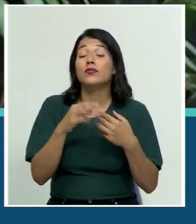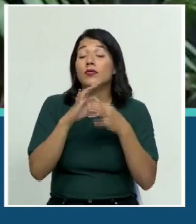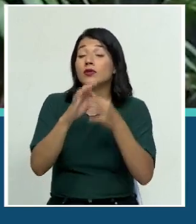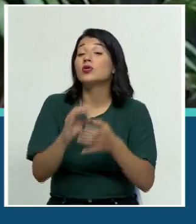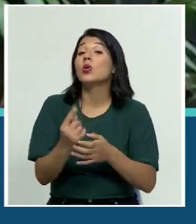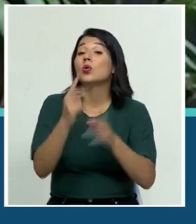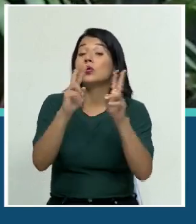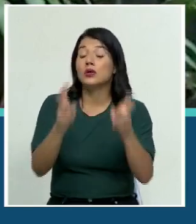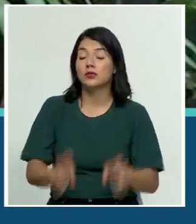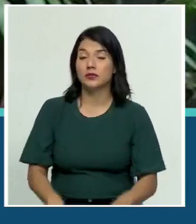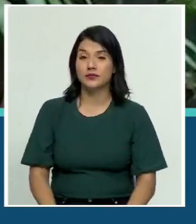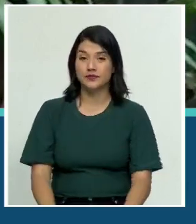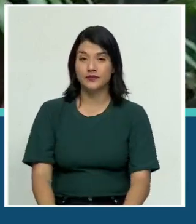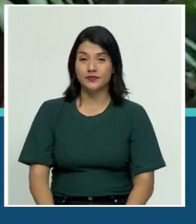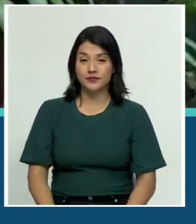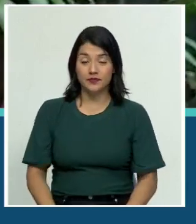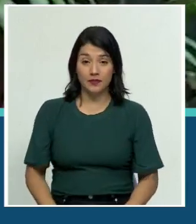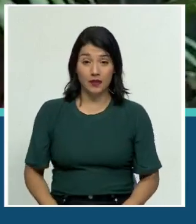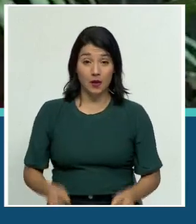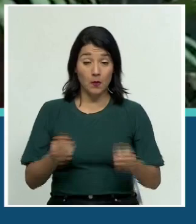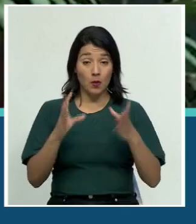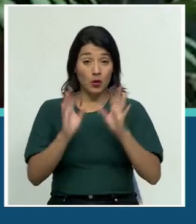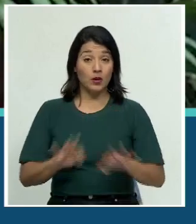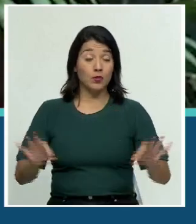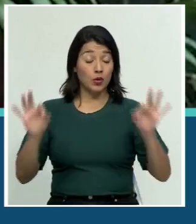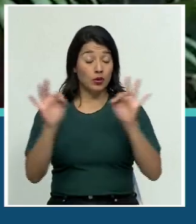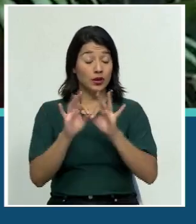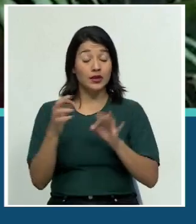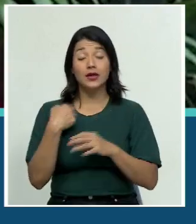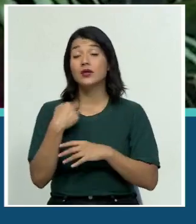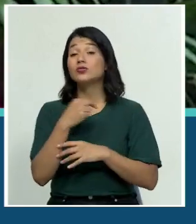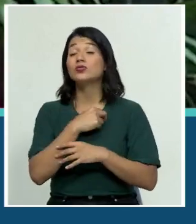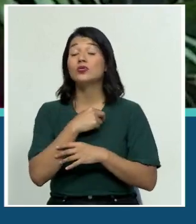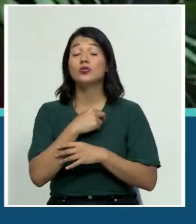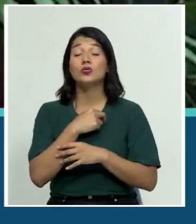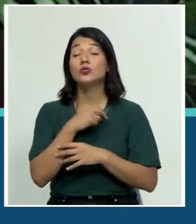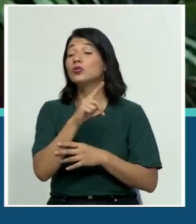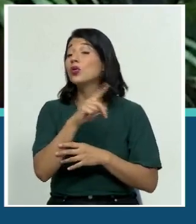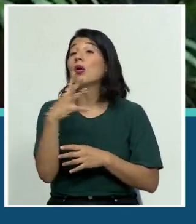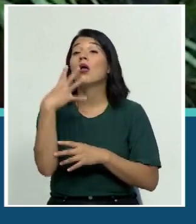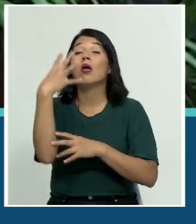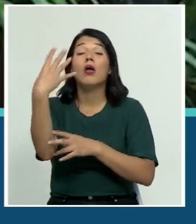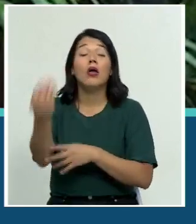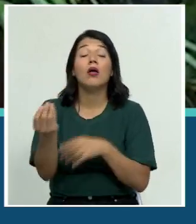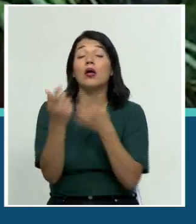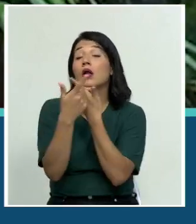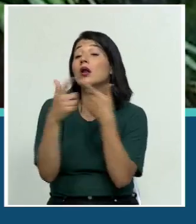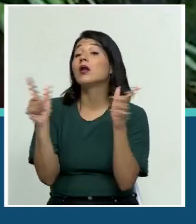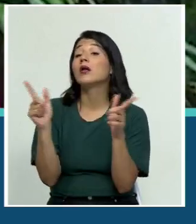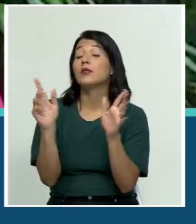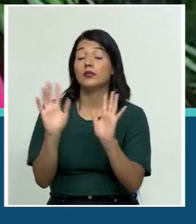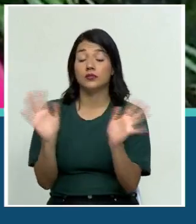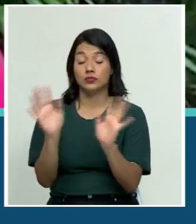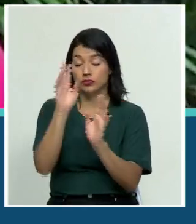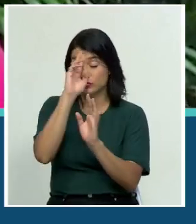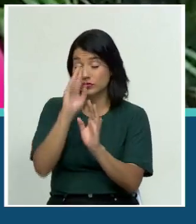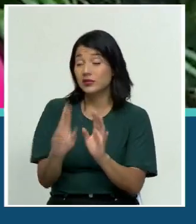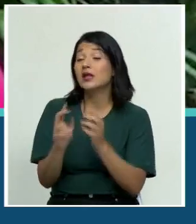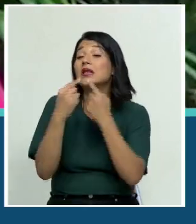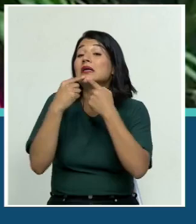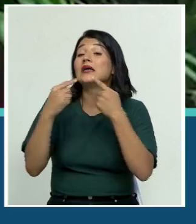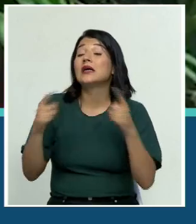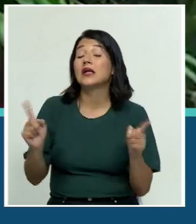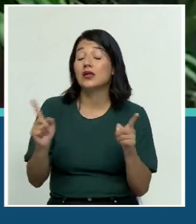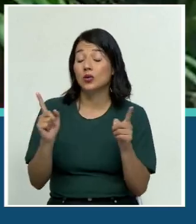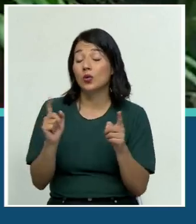tema. Es importante que no nos demos a la ligera con las declaratorias de confidencialidad